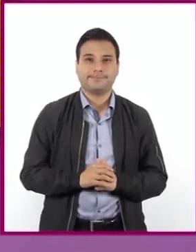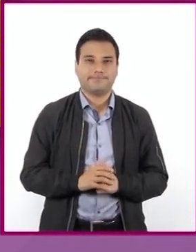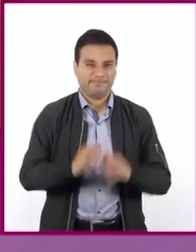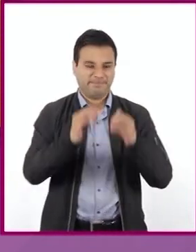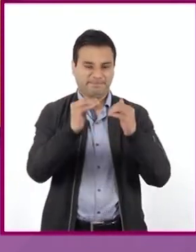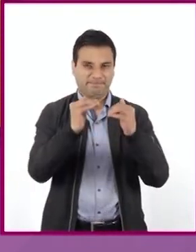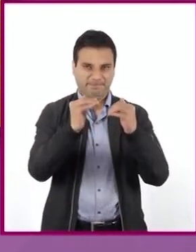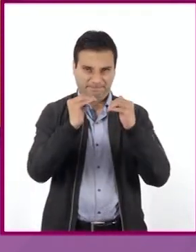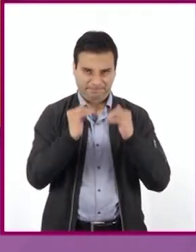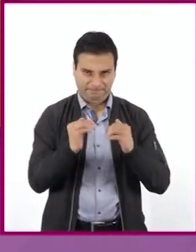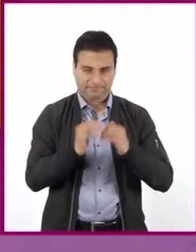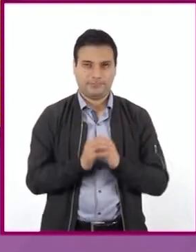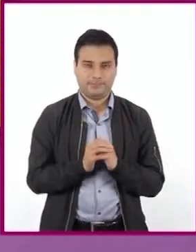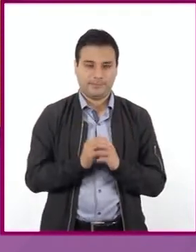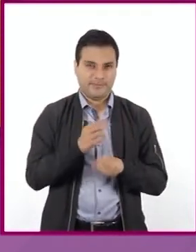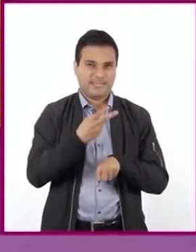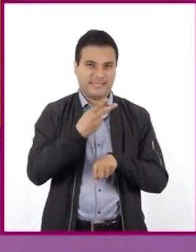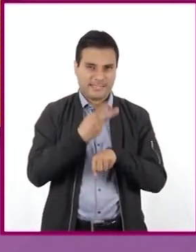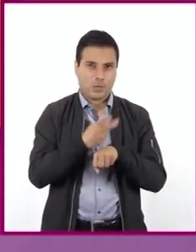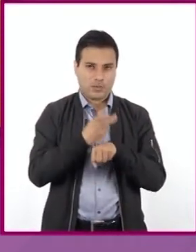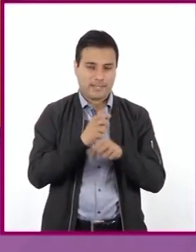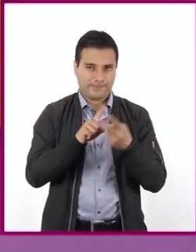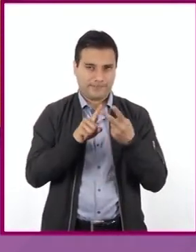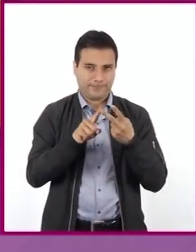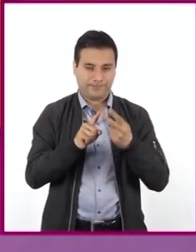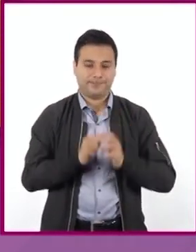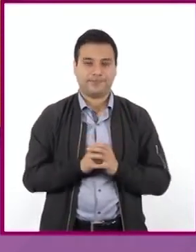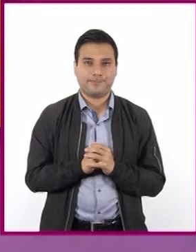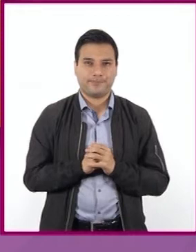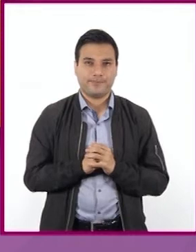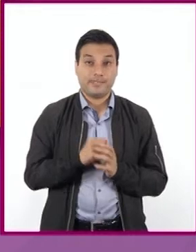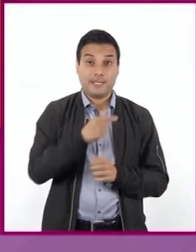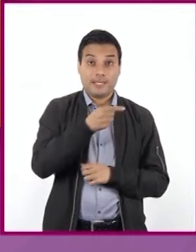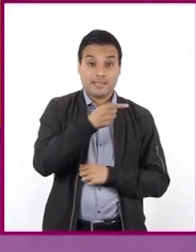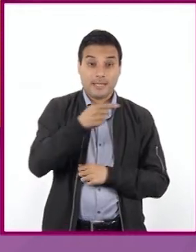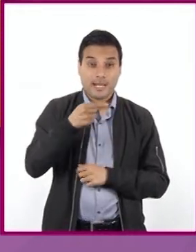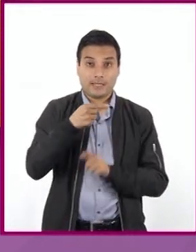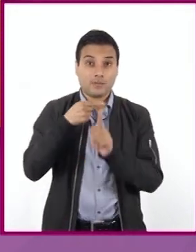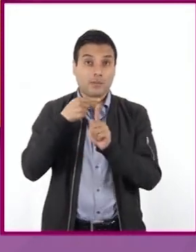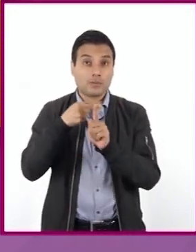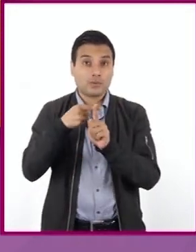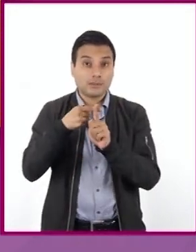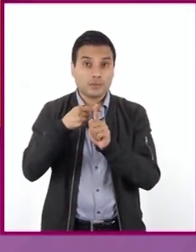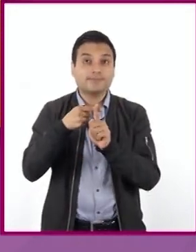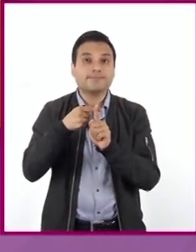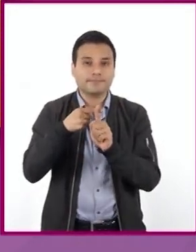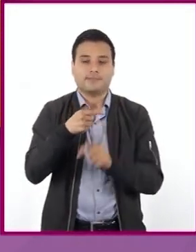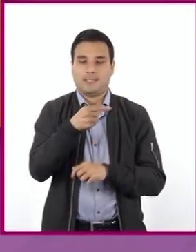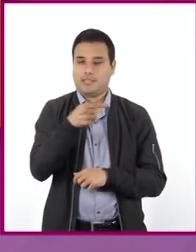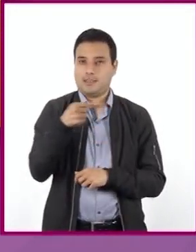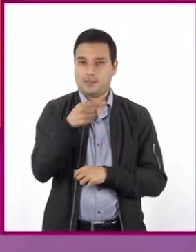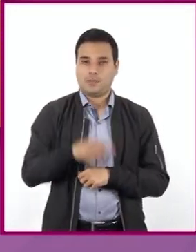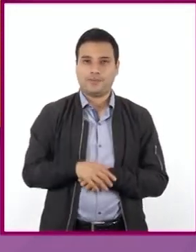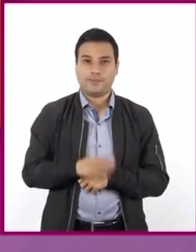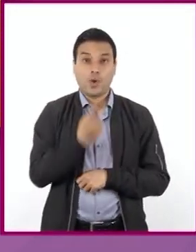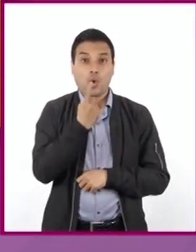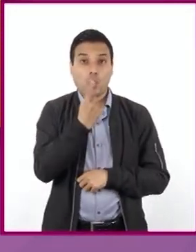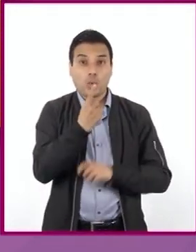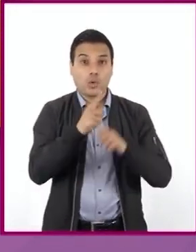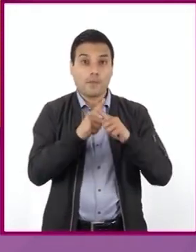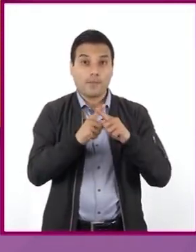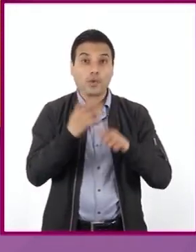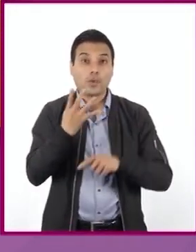Continuamos con la segunda ecuación. Negativo por positivo es negativo. 1 por